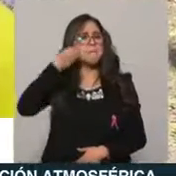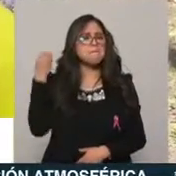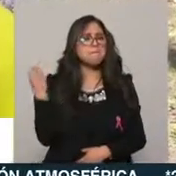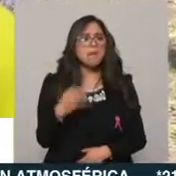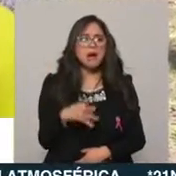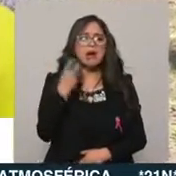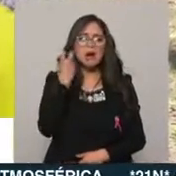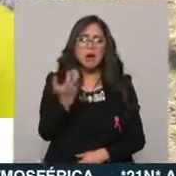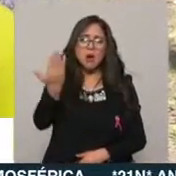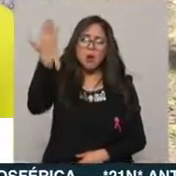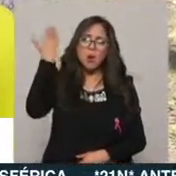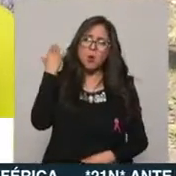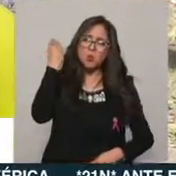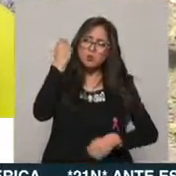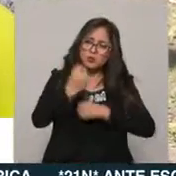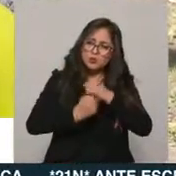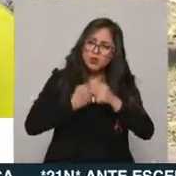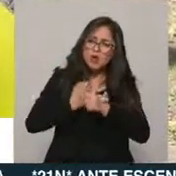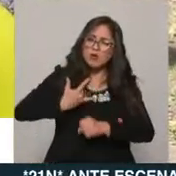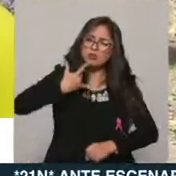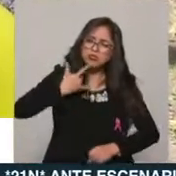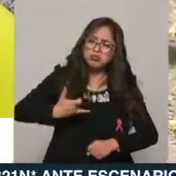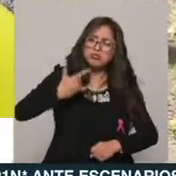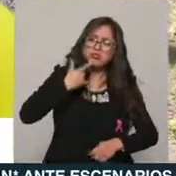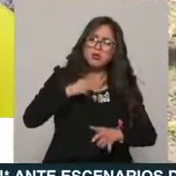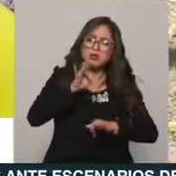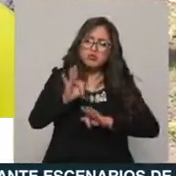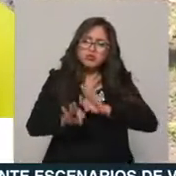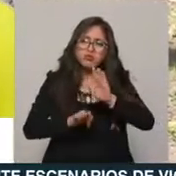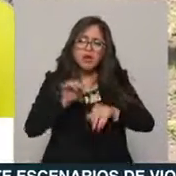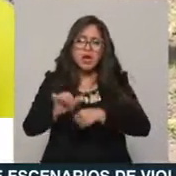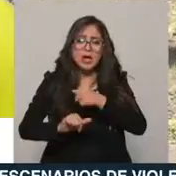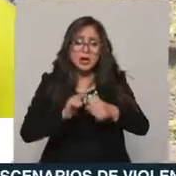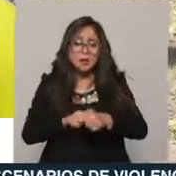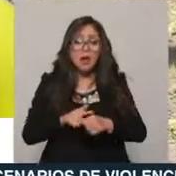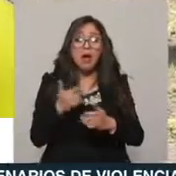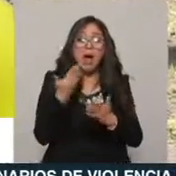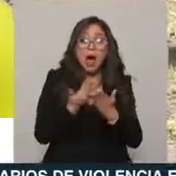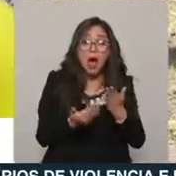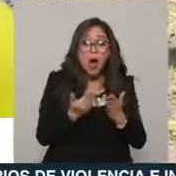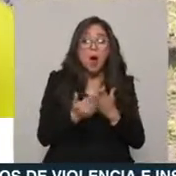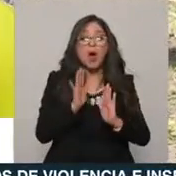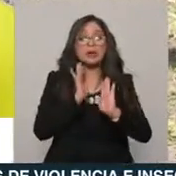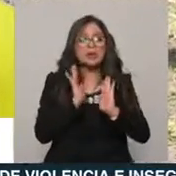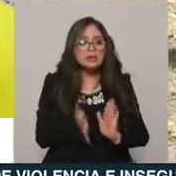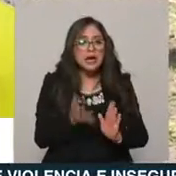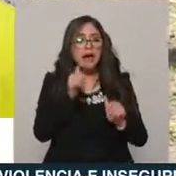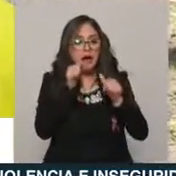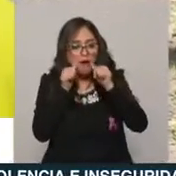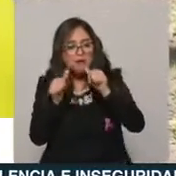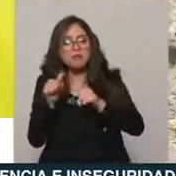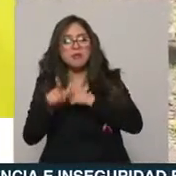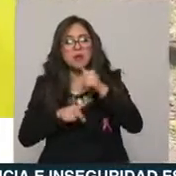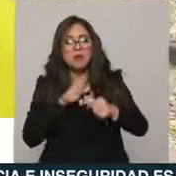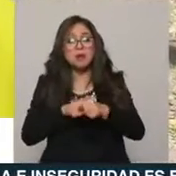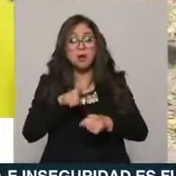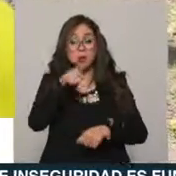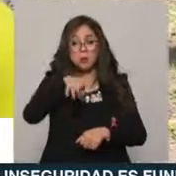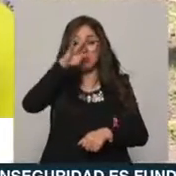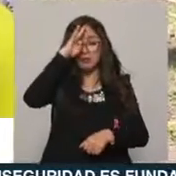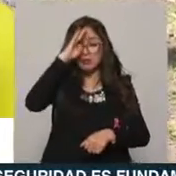sido la lucha de hace muchos, muchos años. Apenas estamos viendo frutos, pero bueno, no es tarde, o sea, estamos a tiempo de